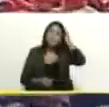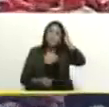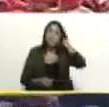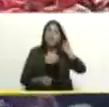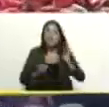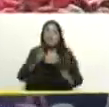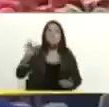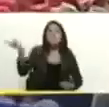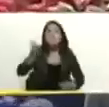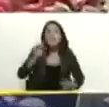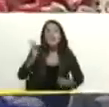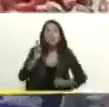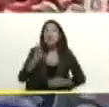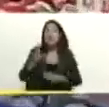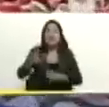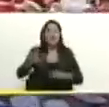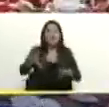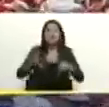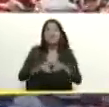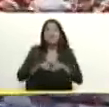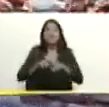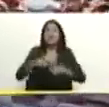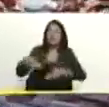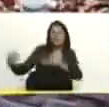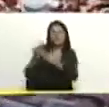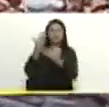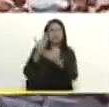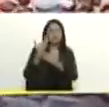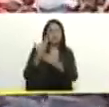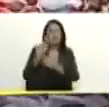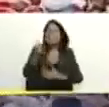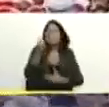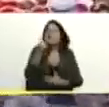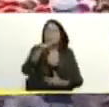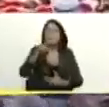Venezuela no acepta amenazas de nadie.